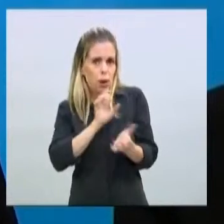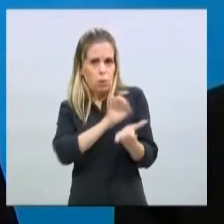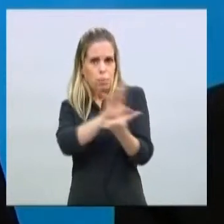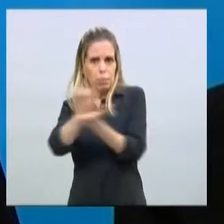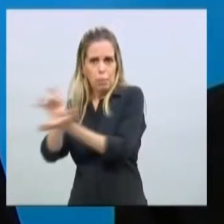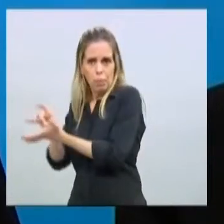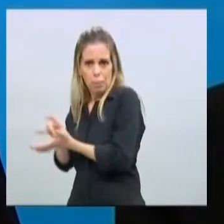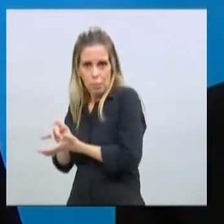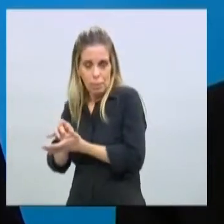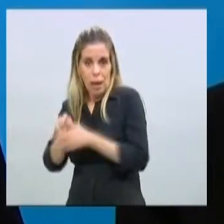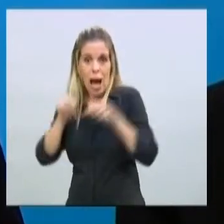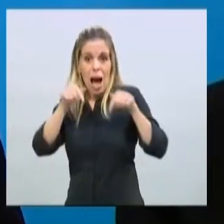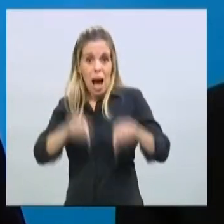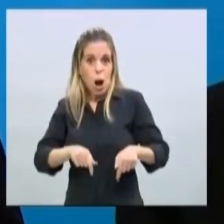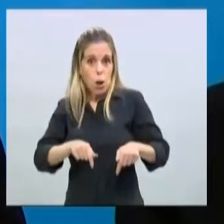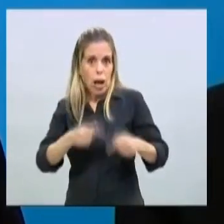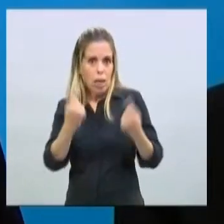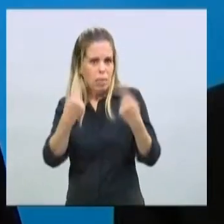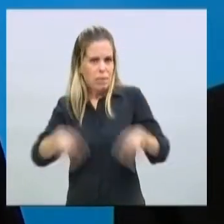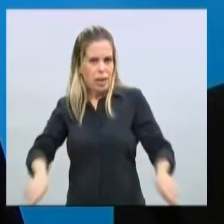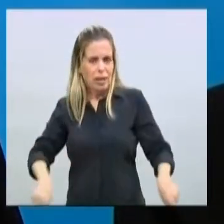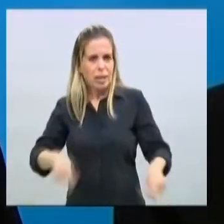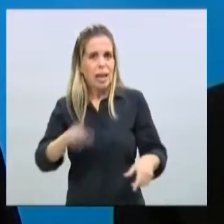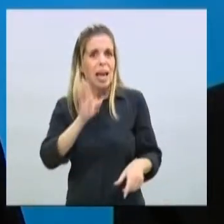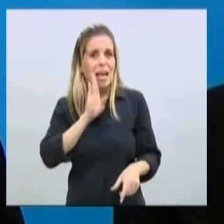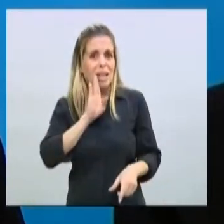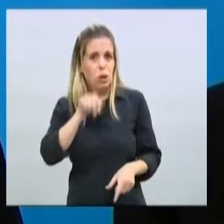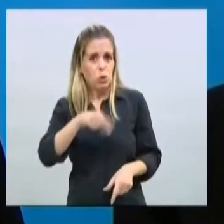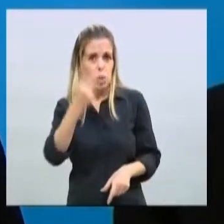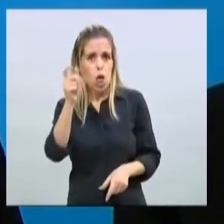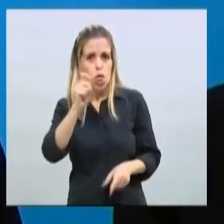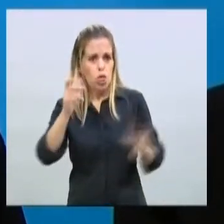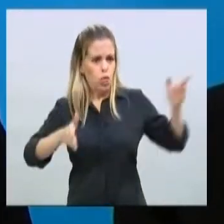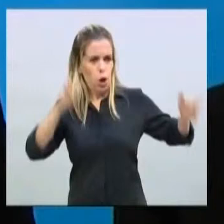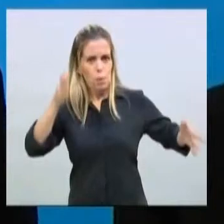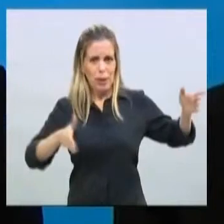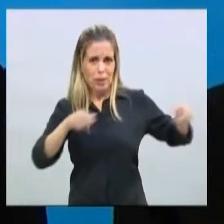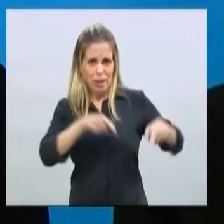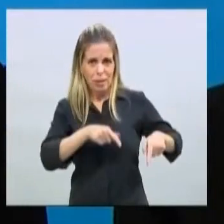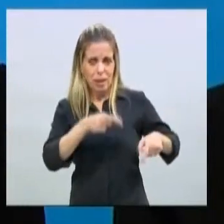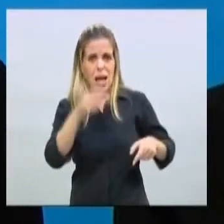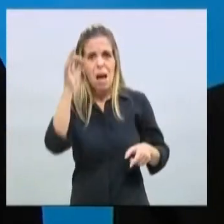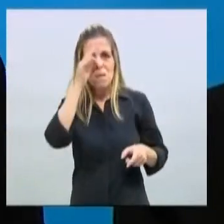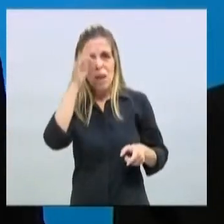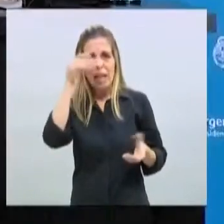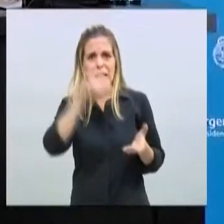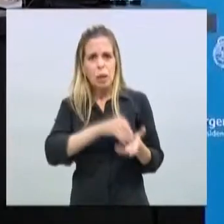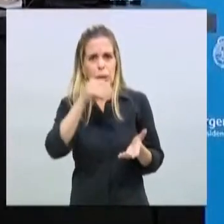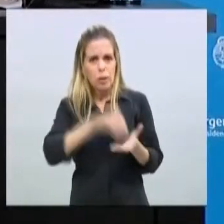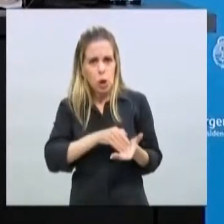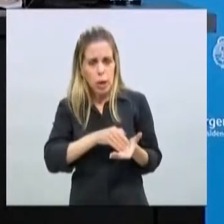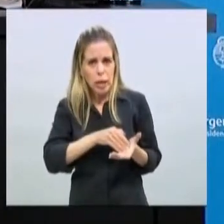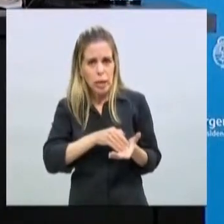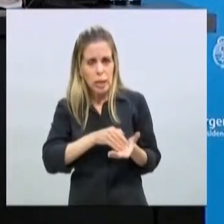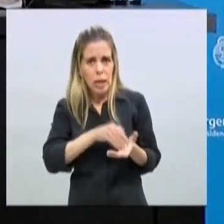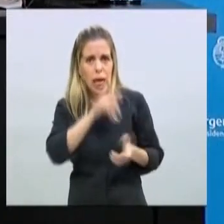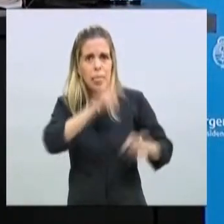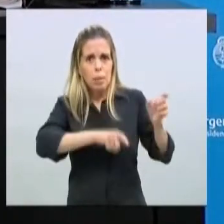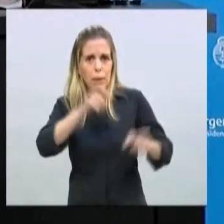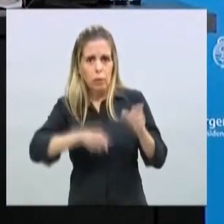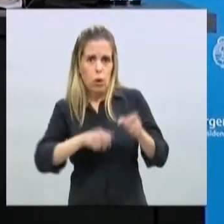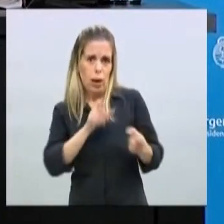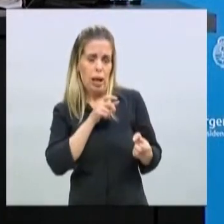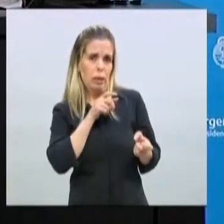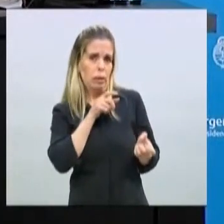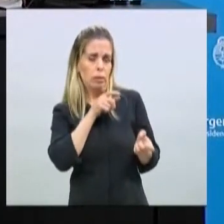meses el coronavirus se ha llevado 20,5 millones de empleos. Digo todo esto para que no